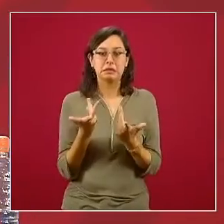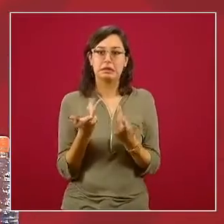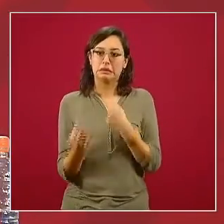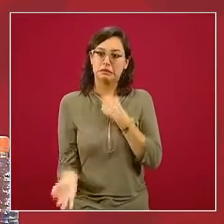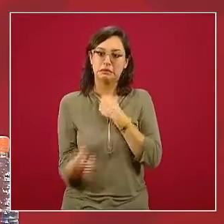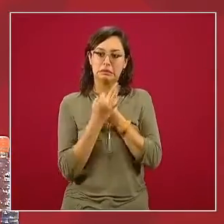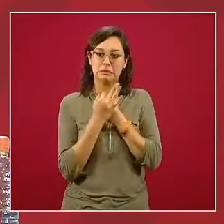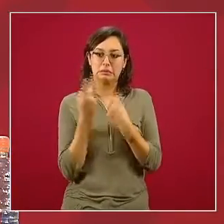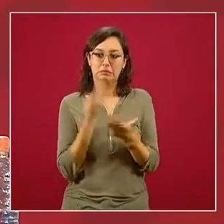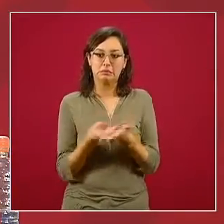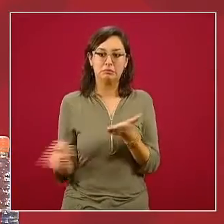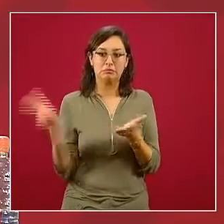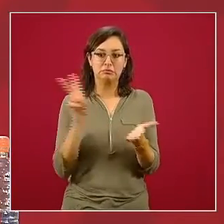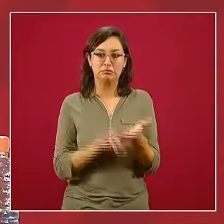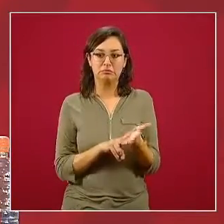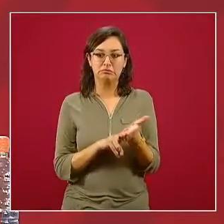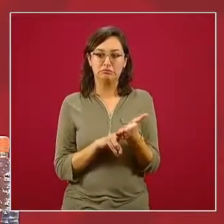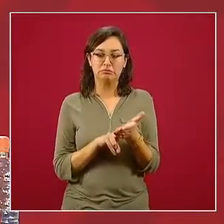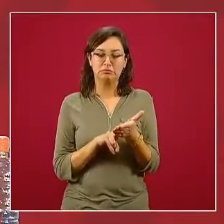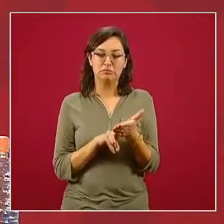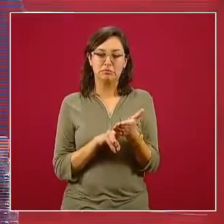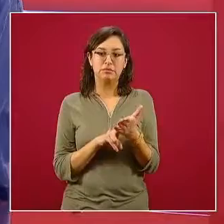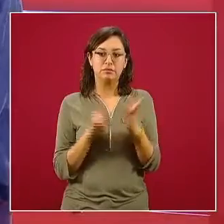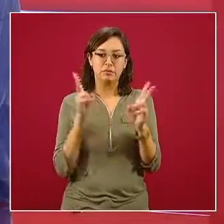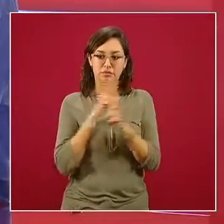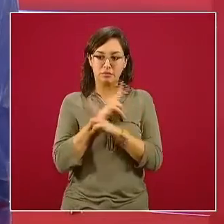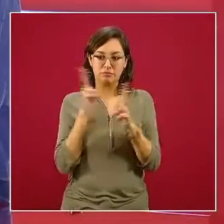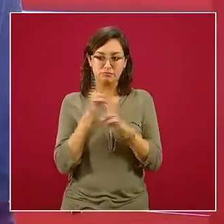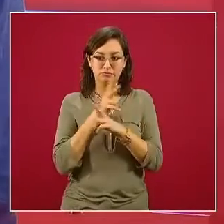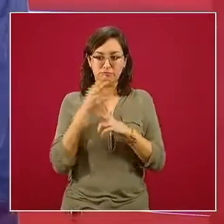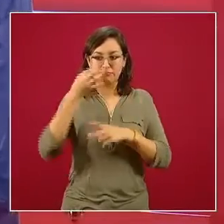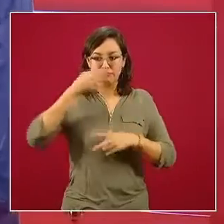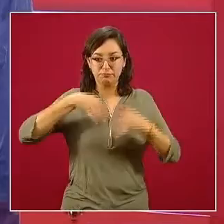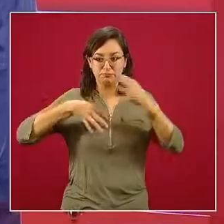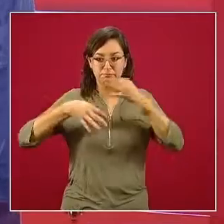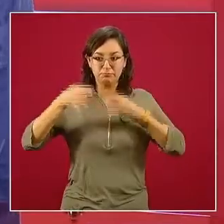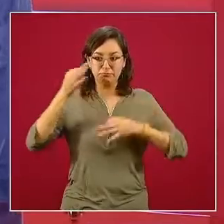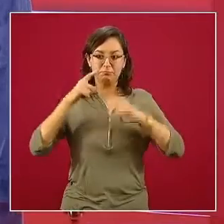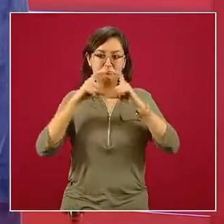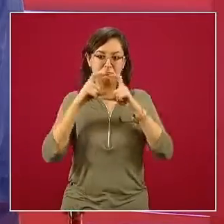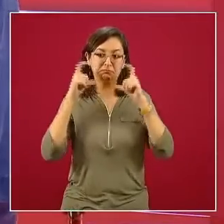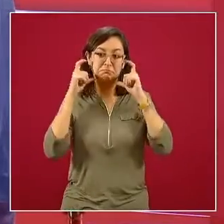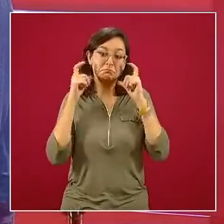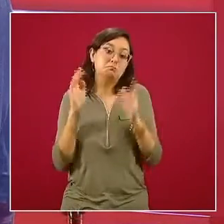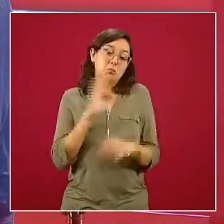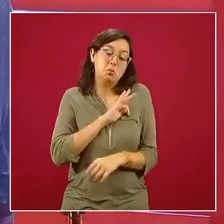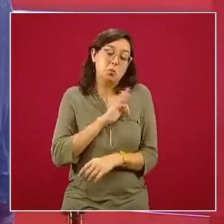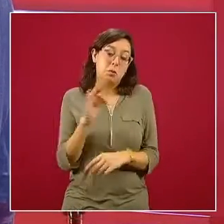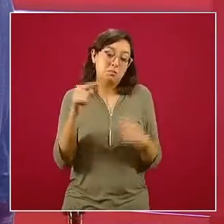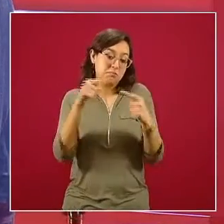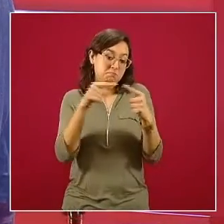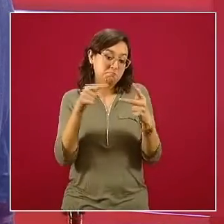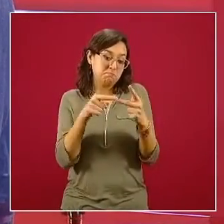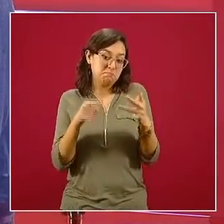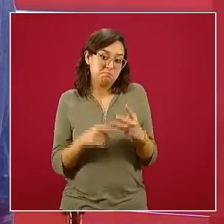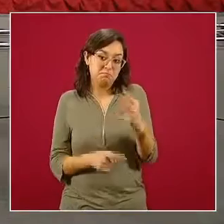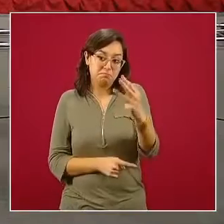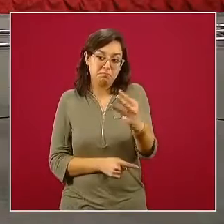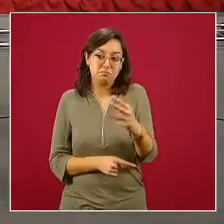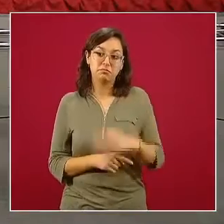tener un mecanismo adicional de reducir la transmisión por la barrera. Entonces son los 3 que hasta el momento están